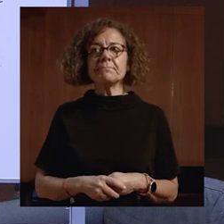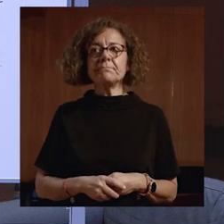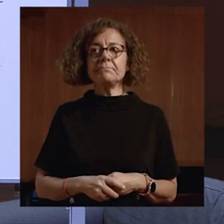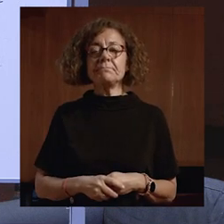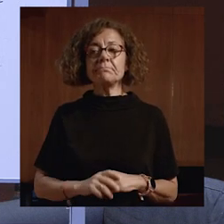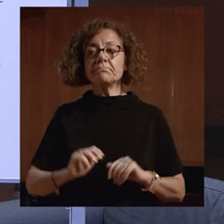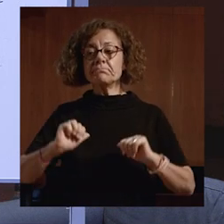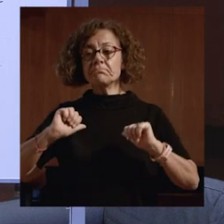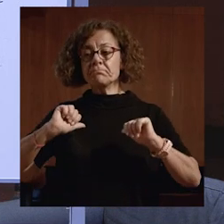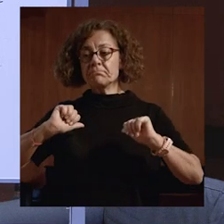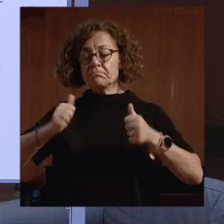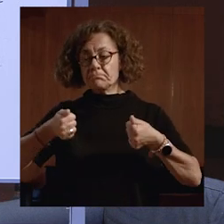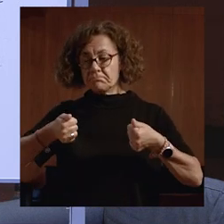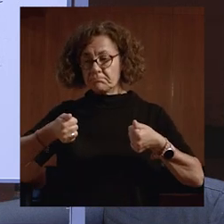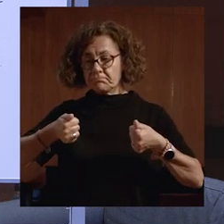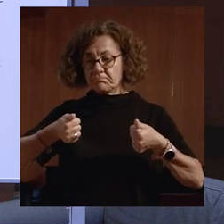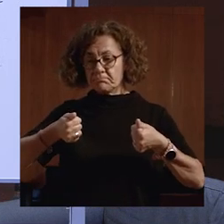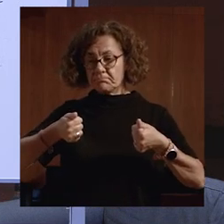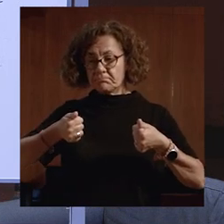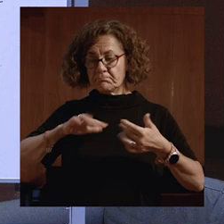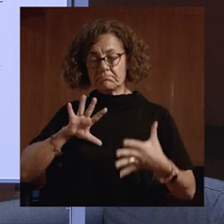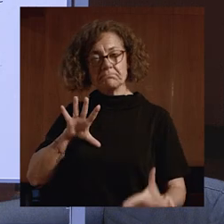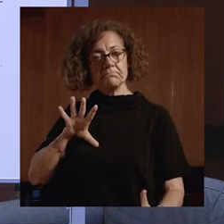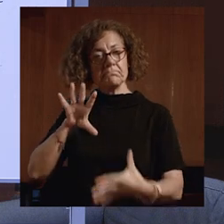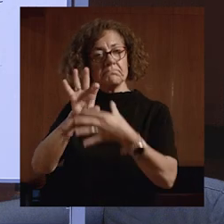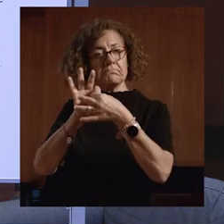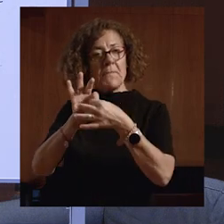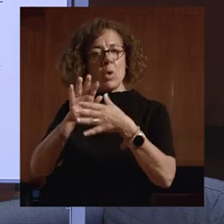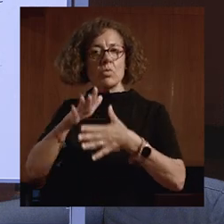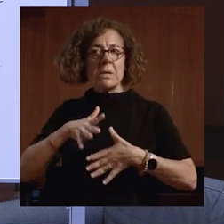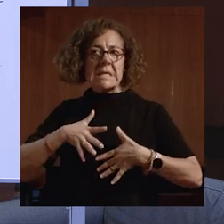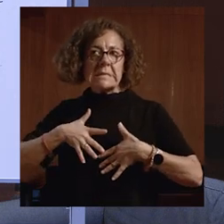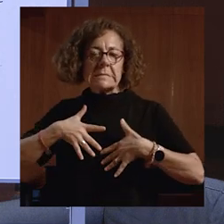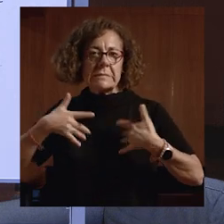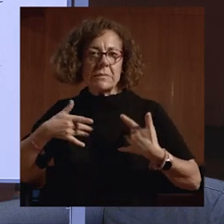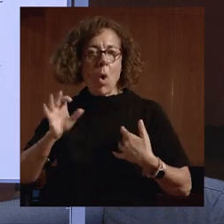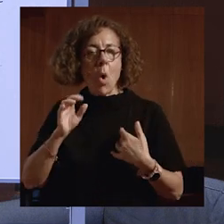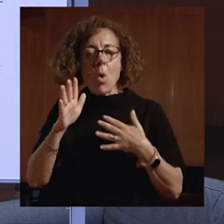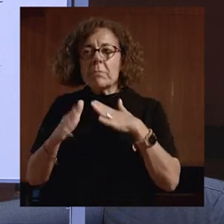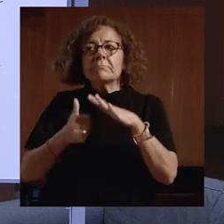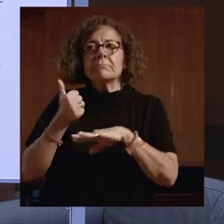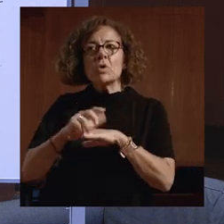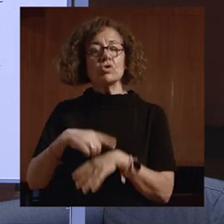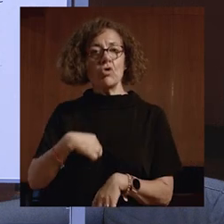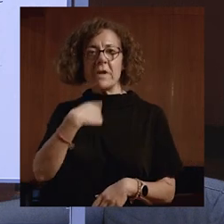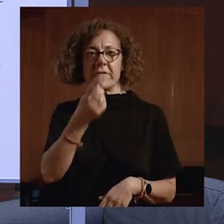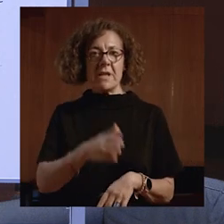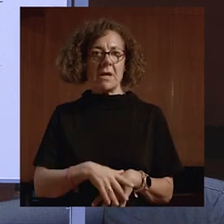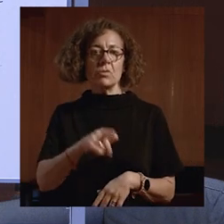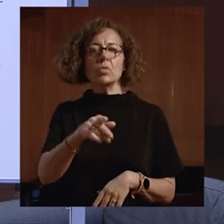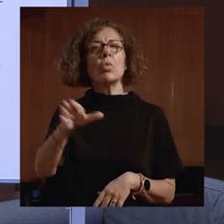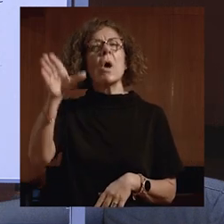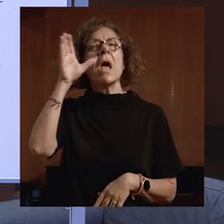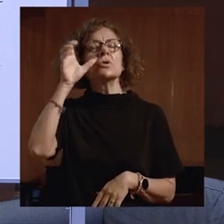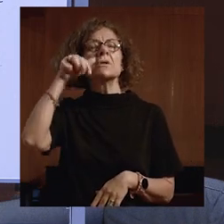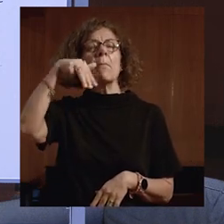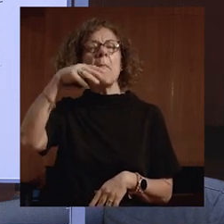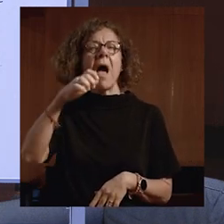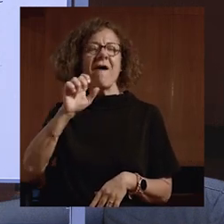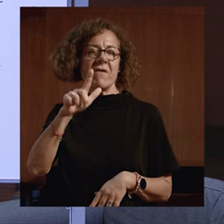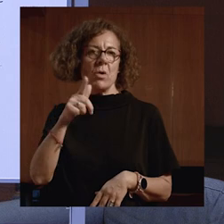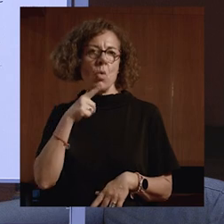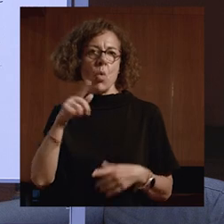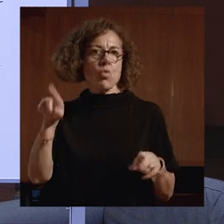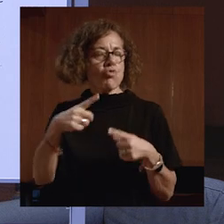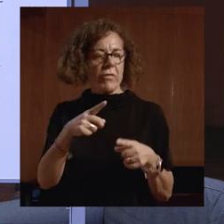entrar en comunión con lo espiritual o con lo sublime, idealmente yo le diría, ve a escuchar a Mahler, a un